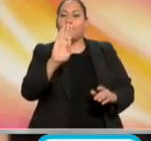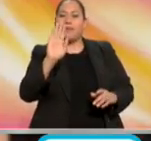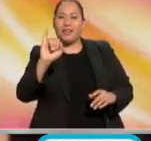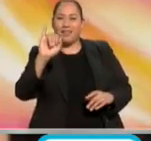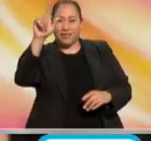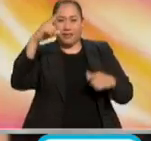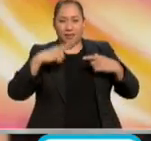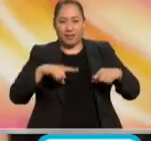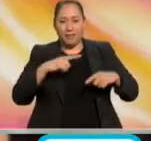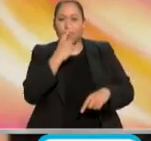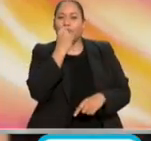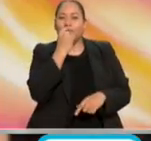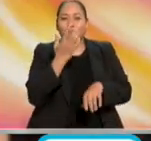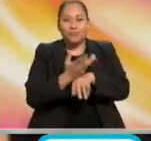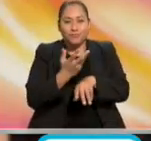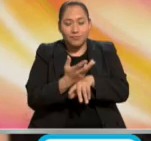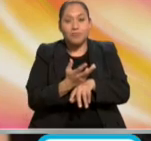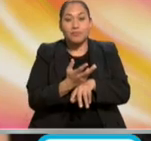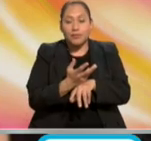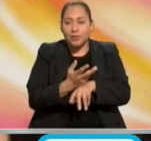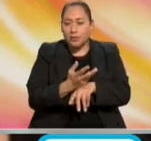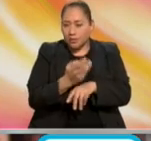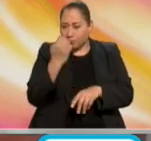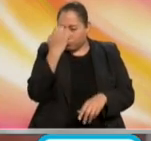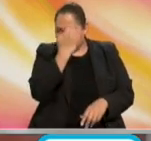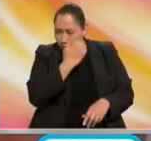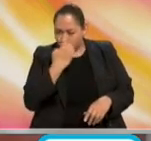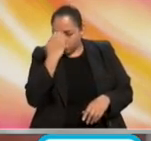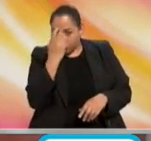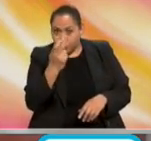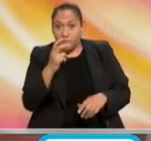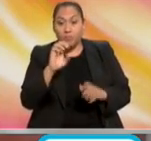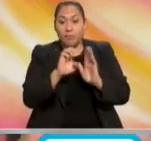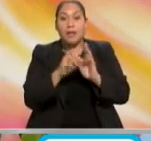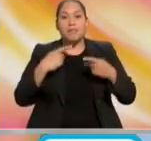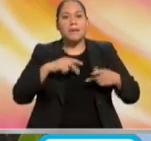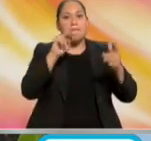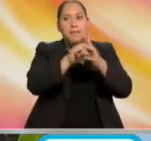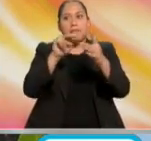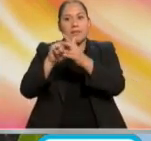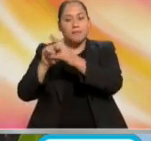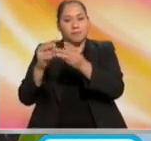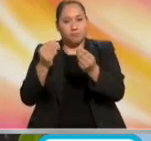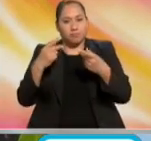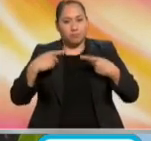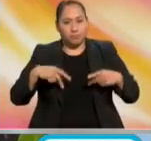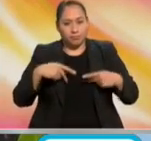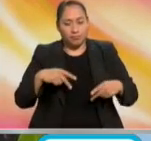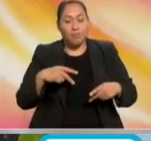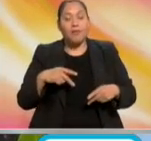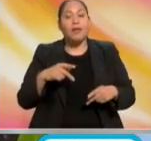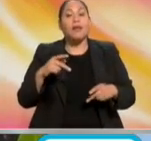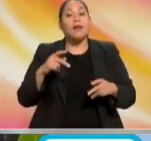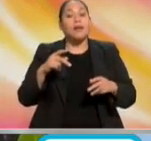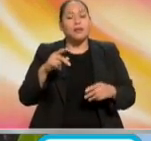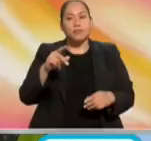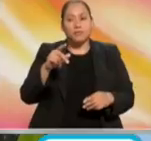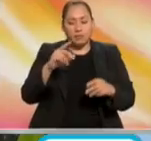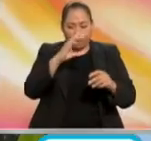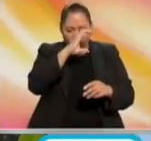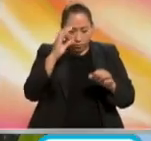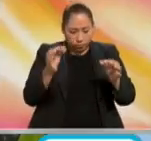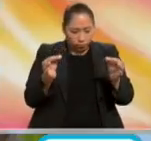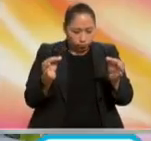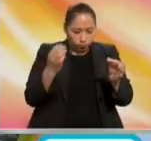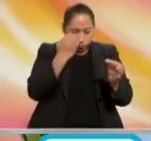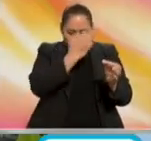algunas agencias de investigación, porque también cuando un asesino serial, por llamar o poner un ejemplo, vamos a ver que cuando ve fotografías